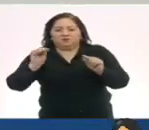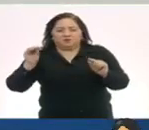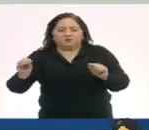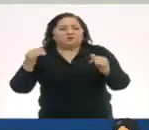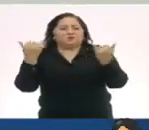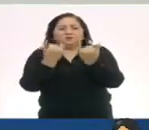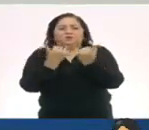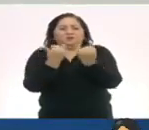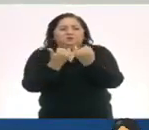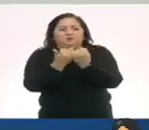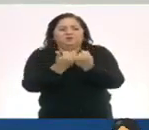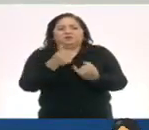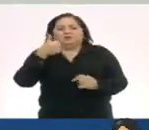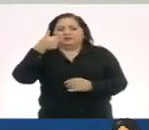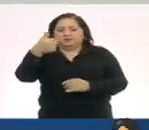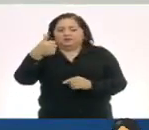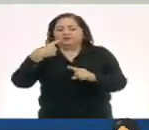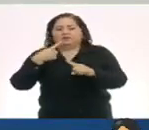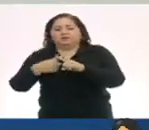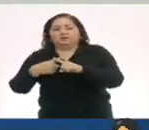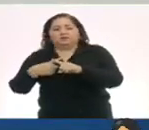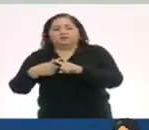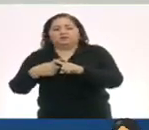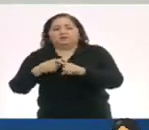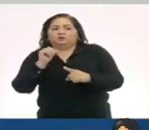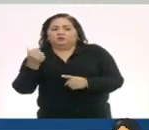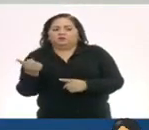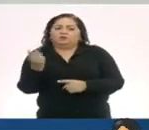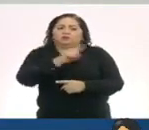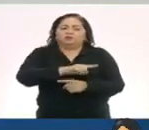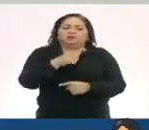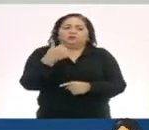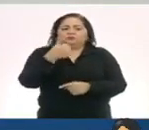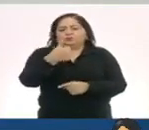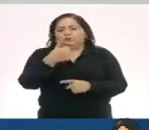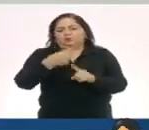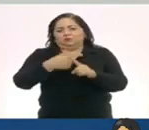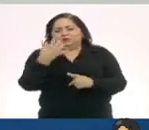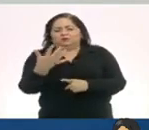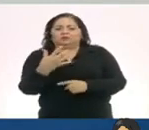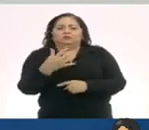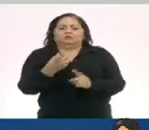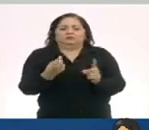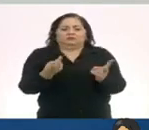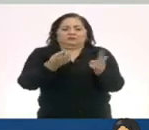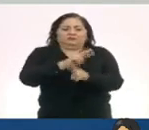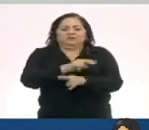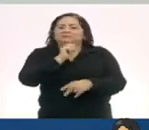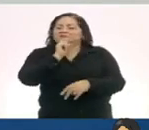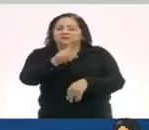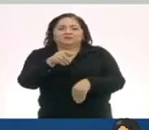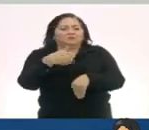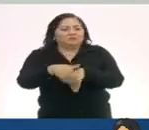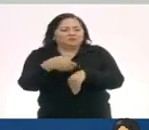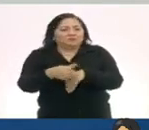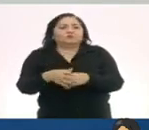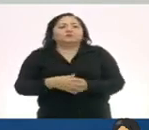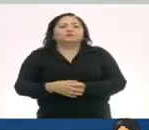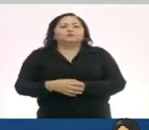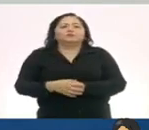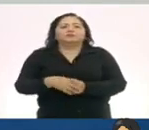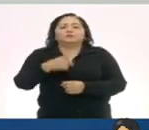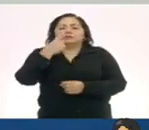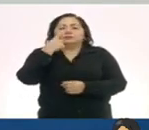igual manera el 6 multiplicado por 5 den el mismo resultado. Perfecto. En este caso,